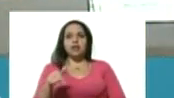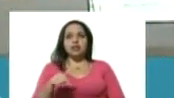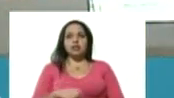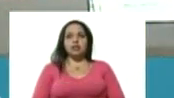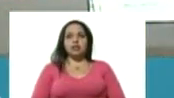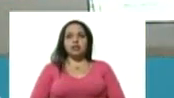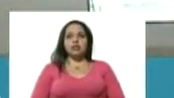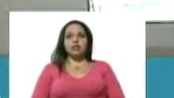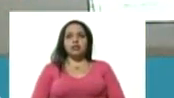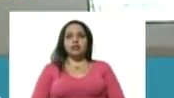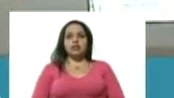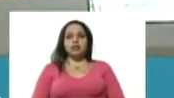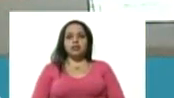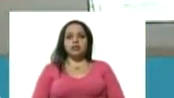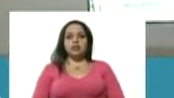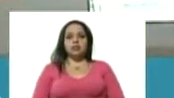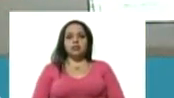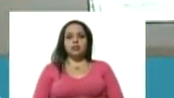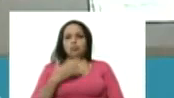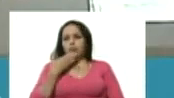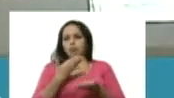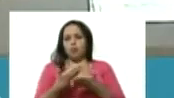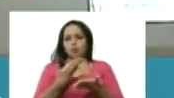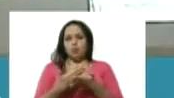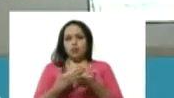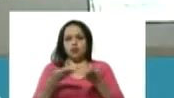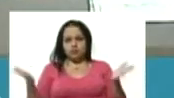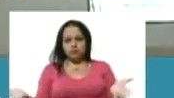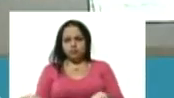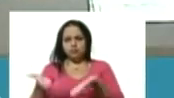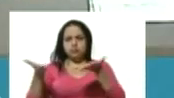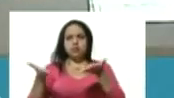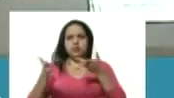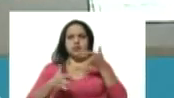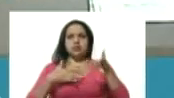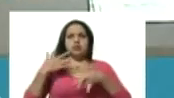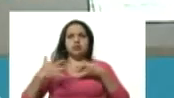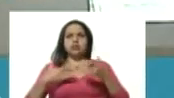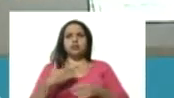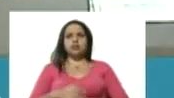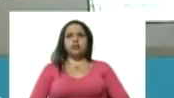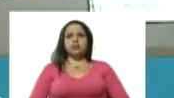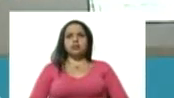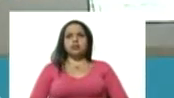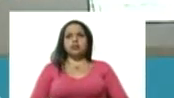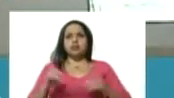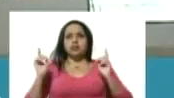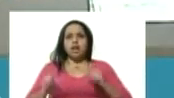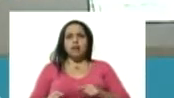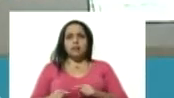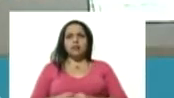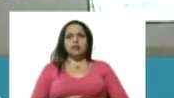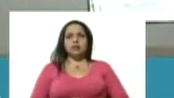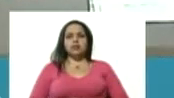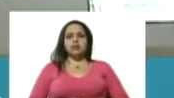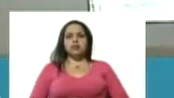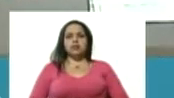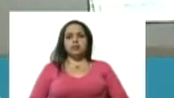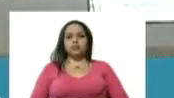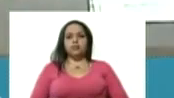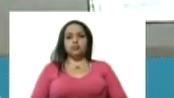de esta intervención o avanzar en esta intervención, y además reiterar desde